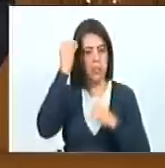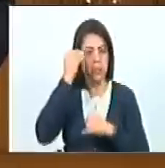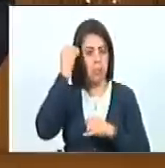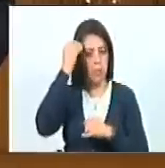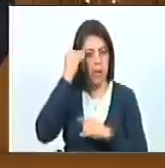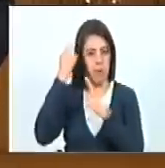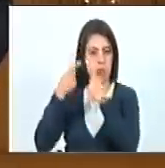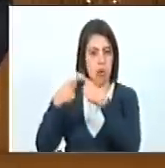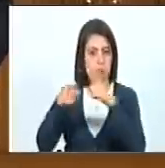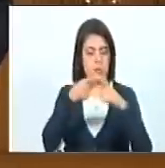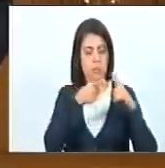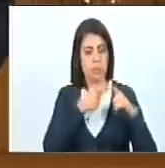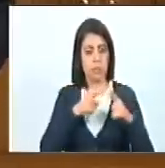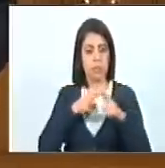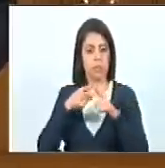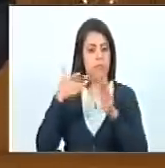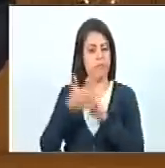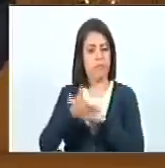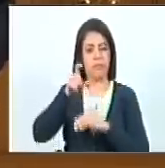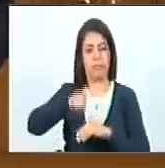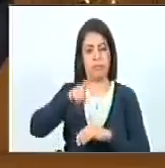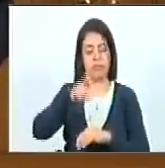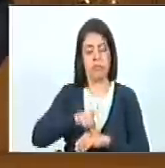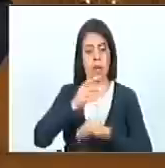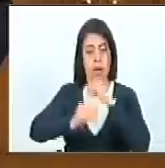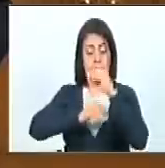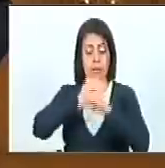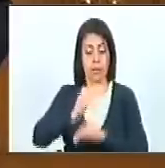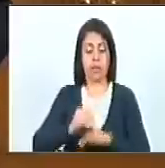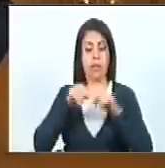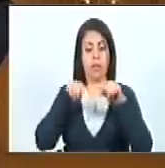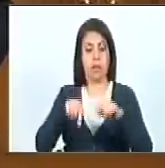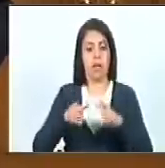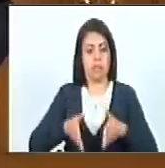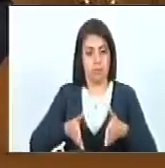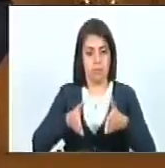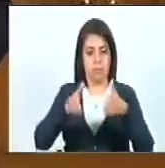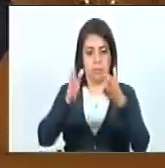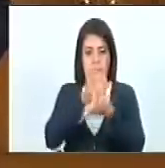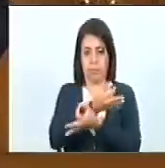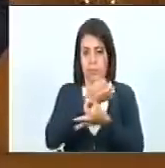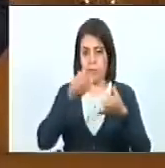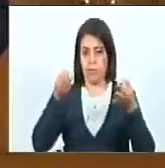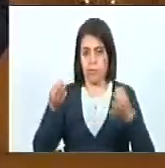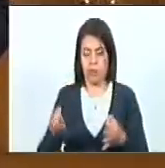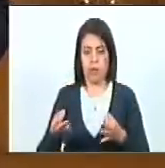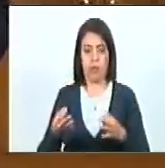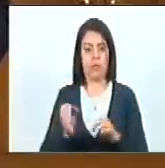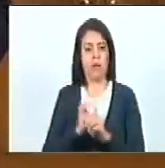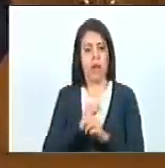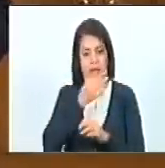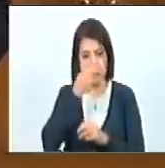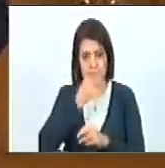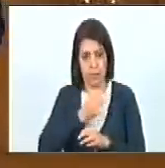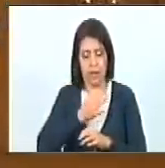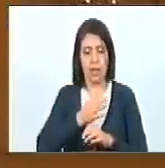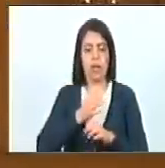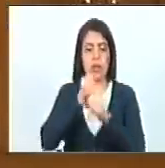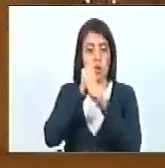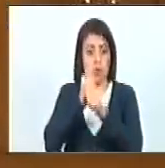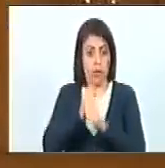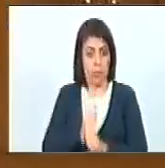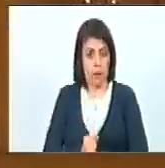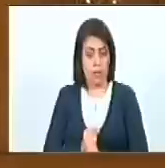que definitivamente se requiere para generar el camino correcto para cristalizar las